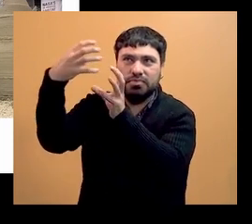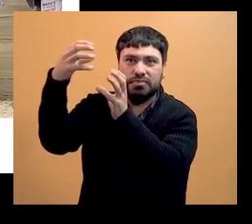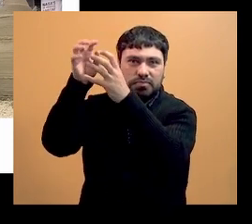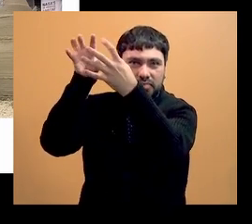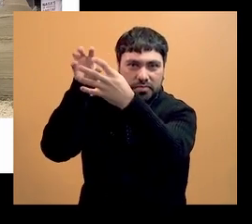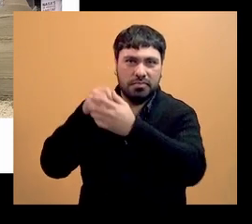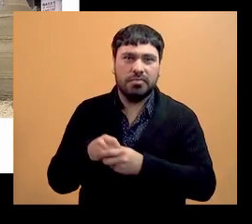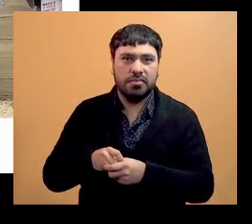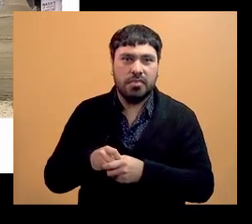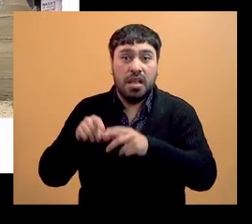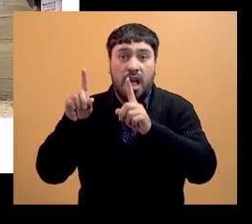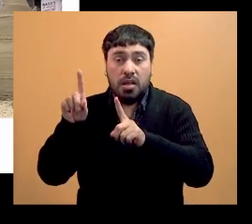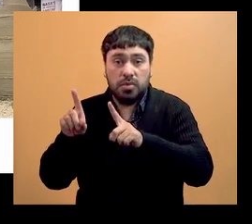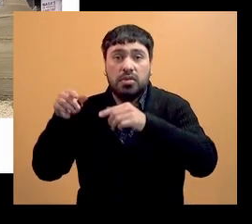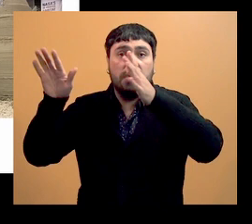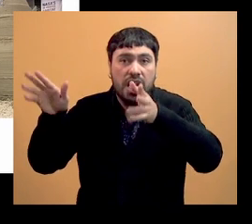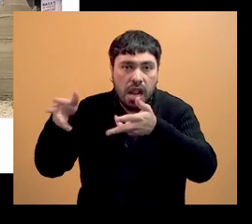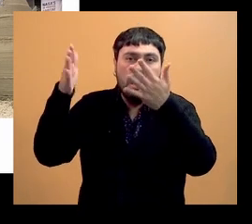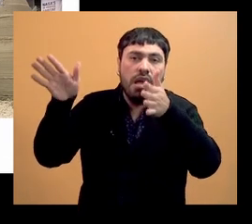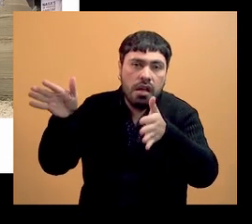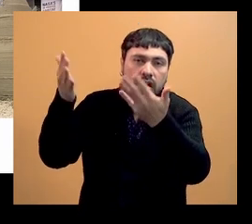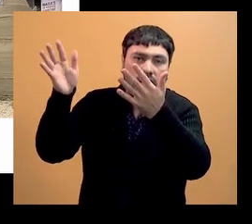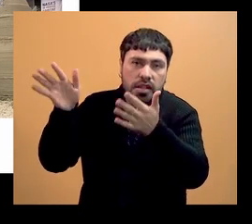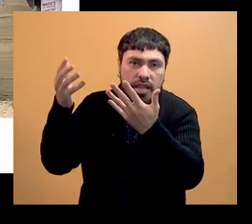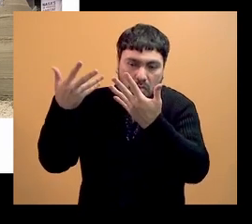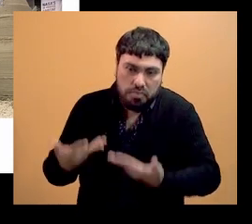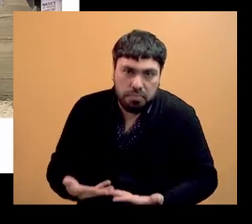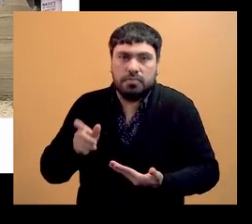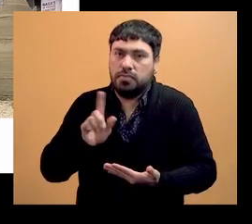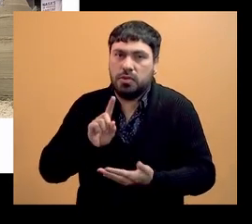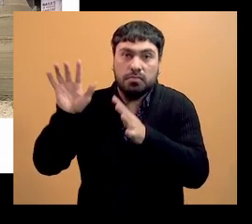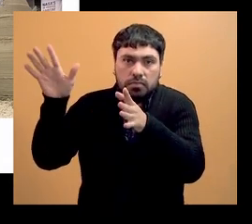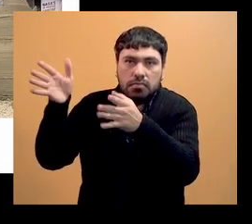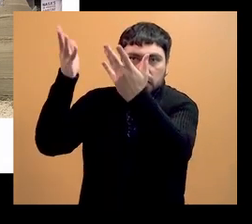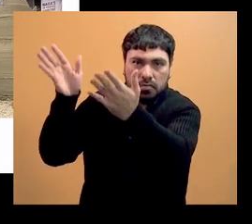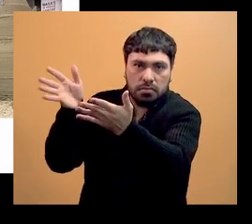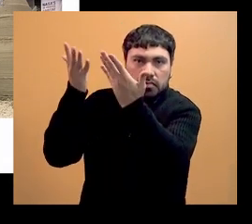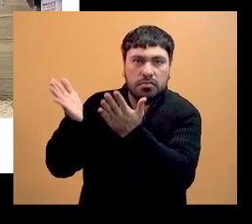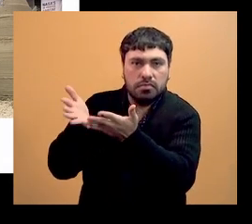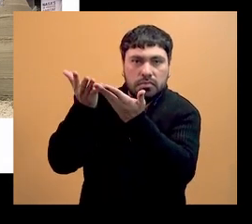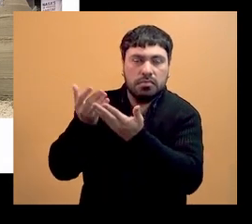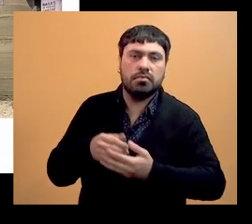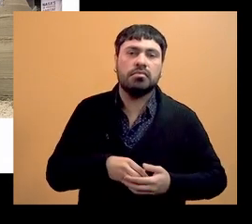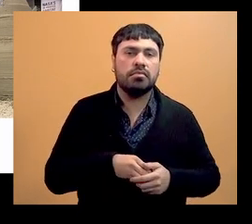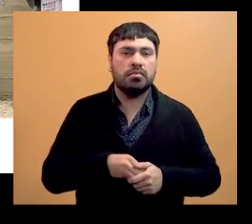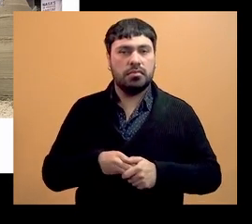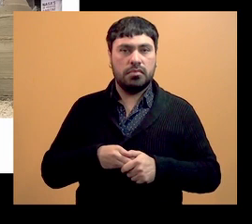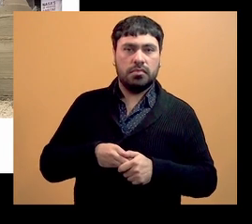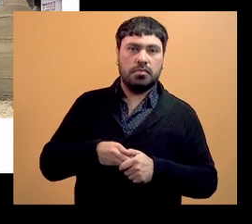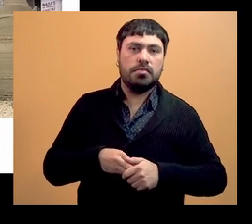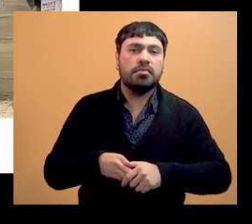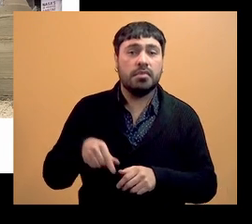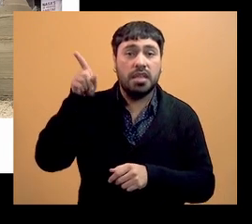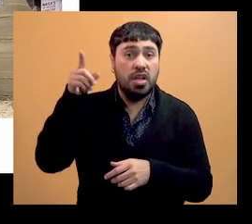de peso porque van a estar flotando en la órbita, además una órbita en equilibrio como son los puntos Lagrange. Por lo tanto, tienen muchos beneficios a la hora